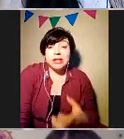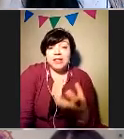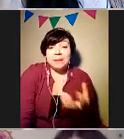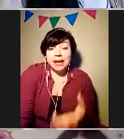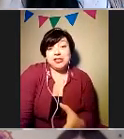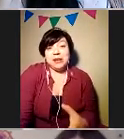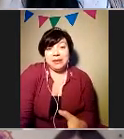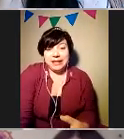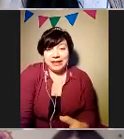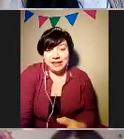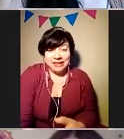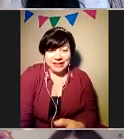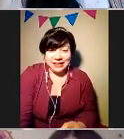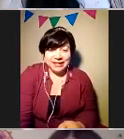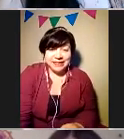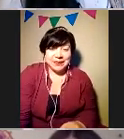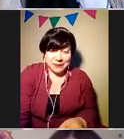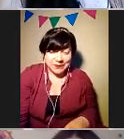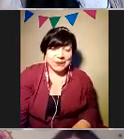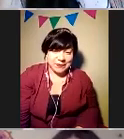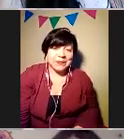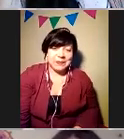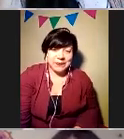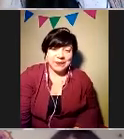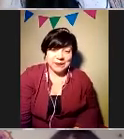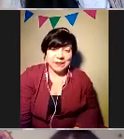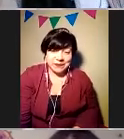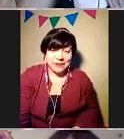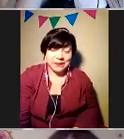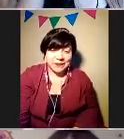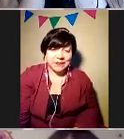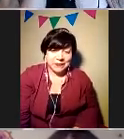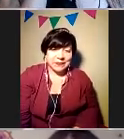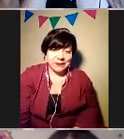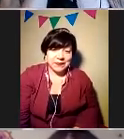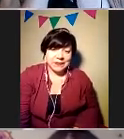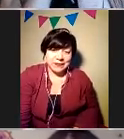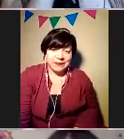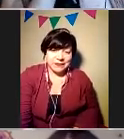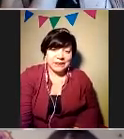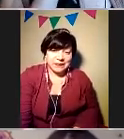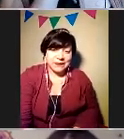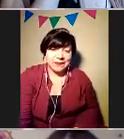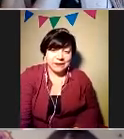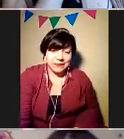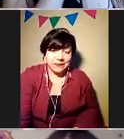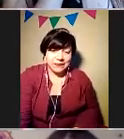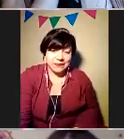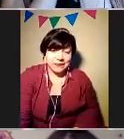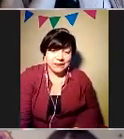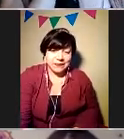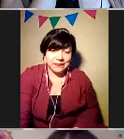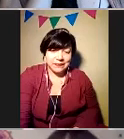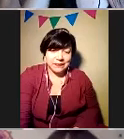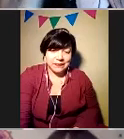Recuerdo. Y es por la gente. Recuerdo hace unos años un ejemplo que igual a mí me llamó mucho la atención porque tenía esta idea de